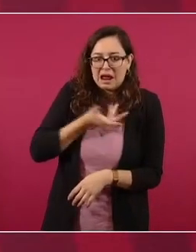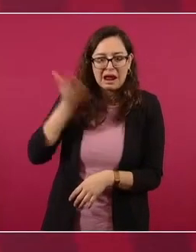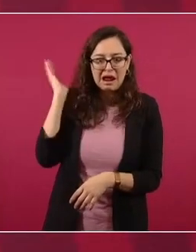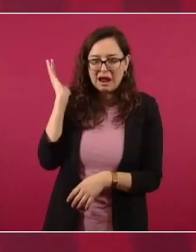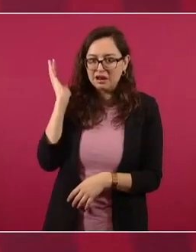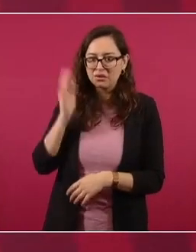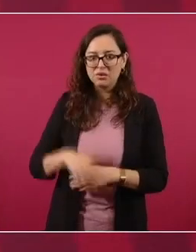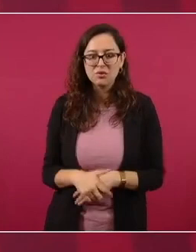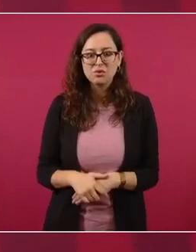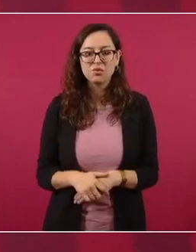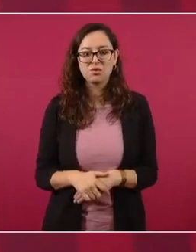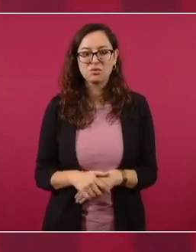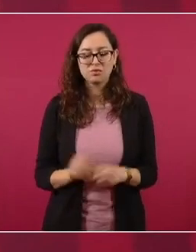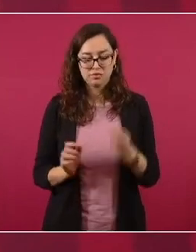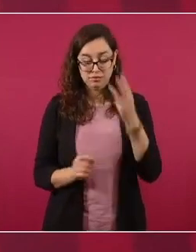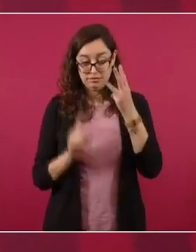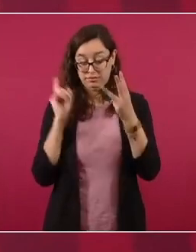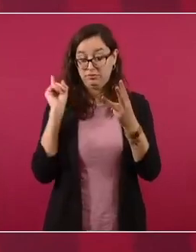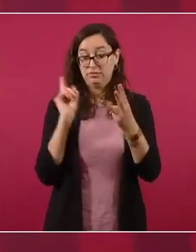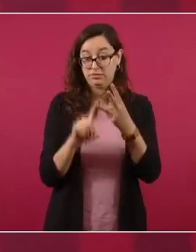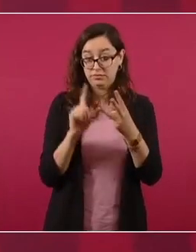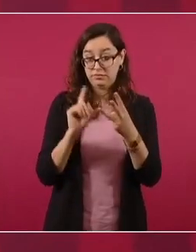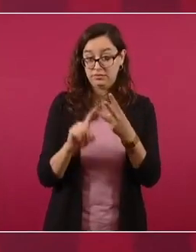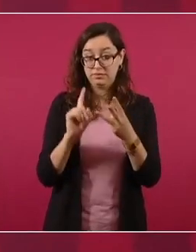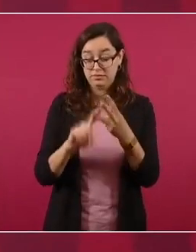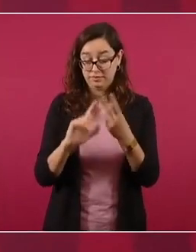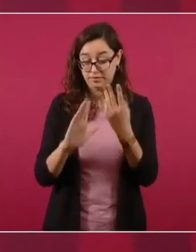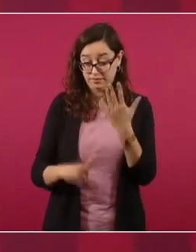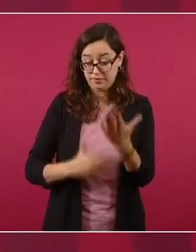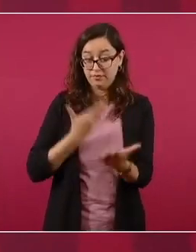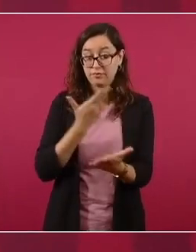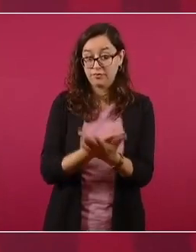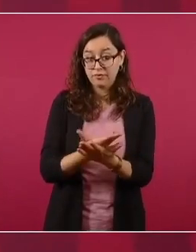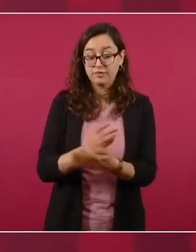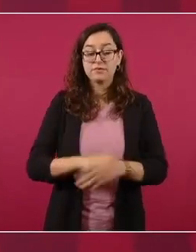si se reduce el presupuesto,